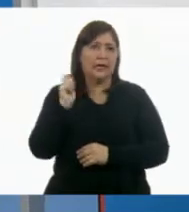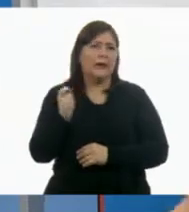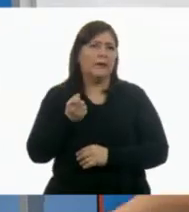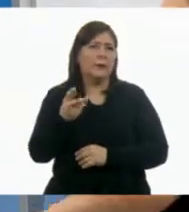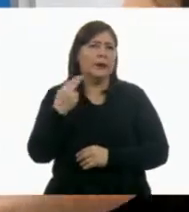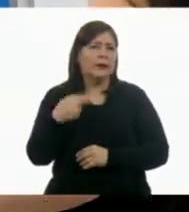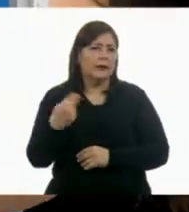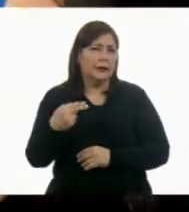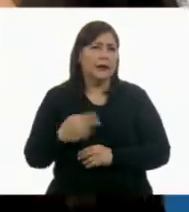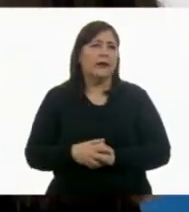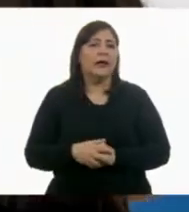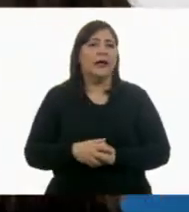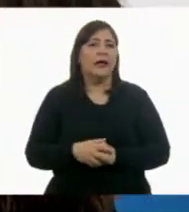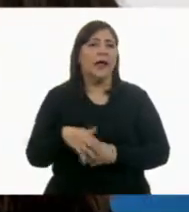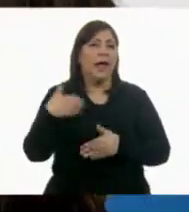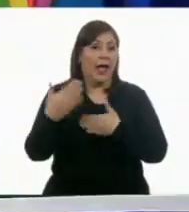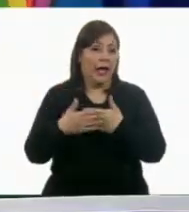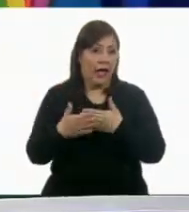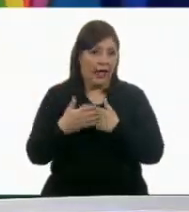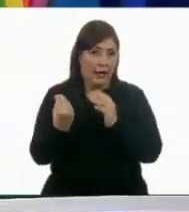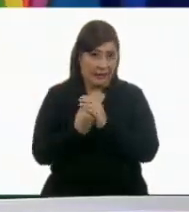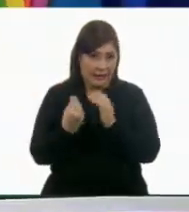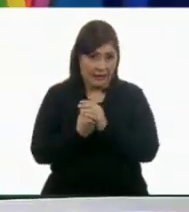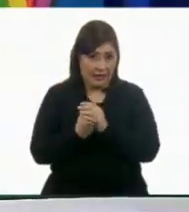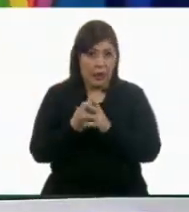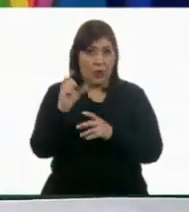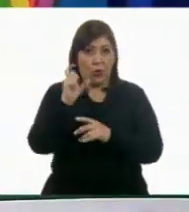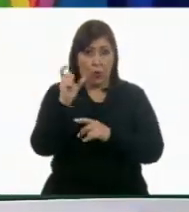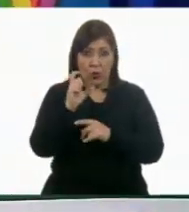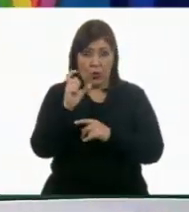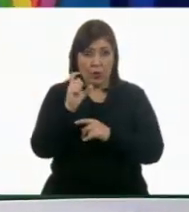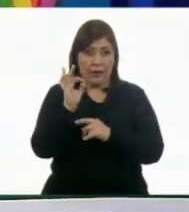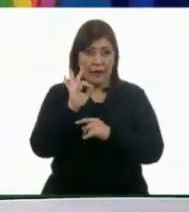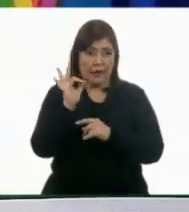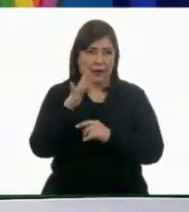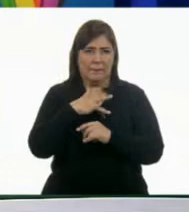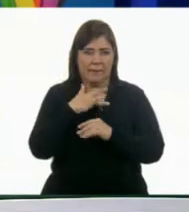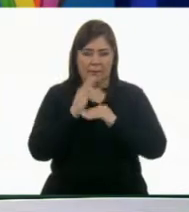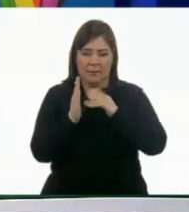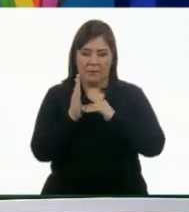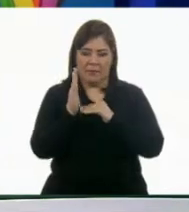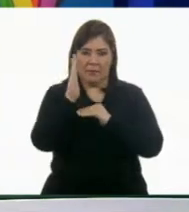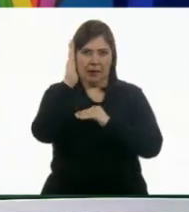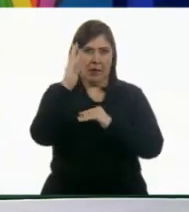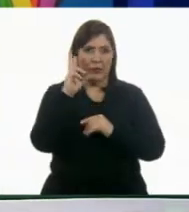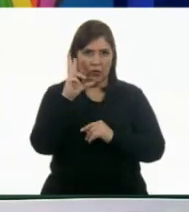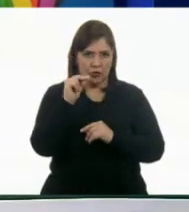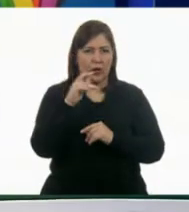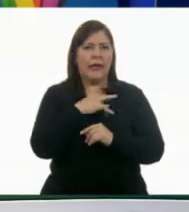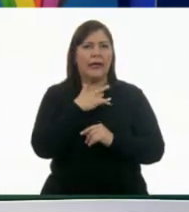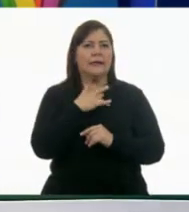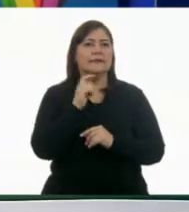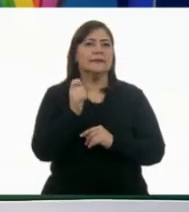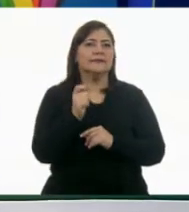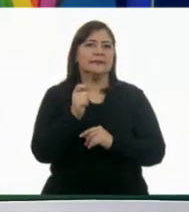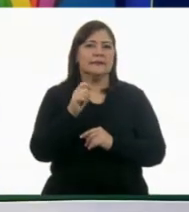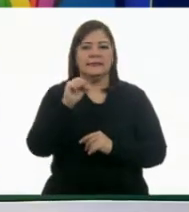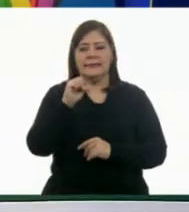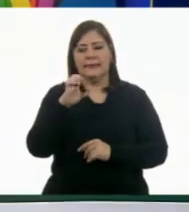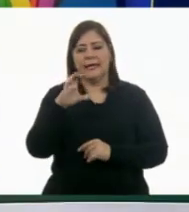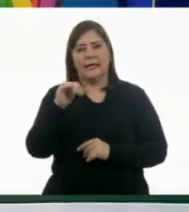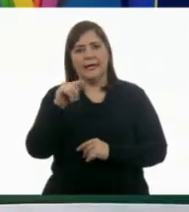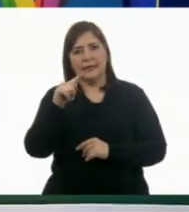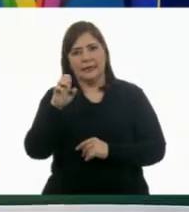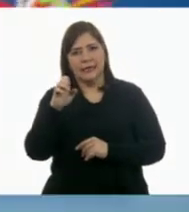Secante. Y vamos a ver la próxima clase que cuando forman ángulos que no son rectos, como ya lo comentamos en algún momento, son líneas